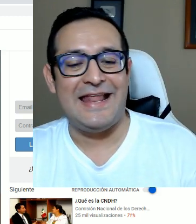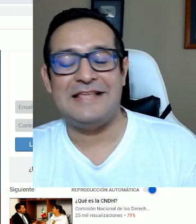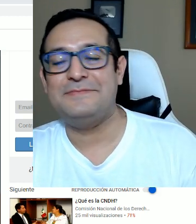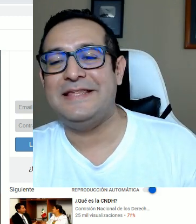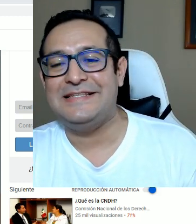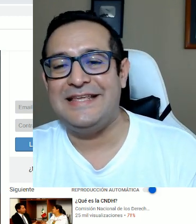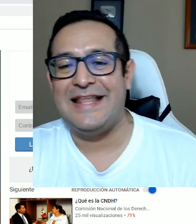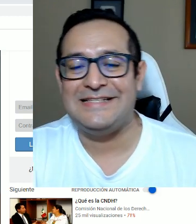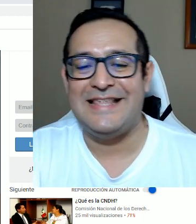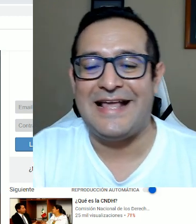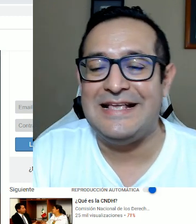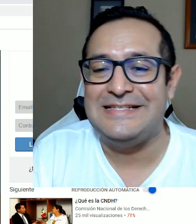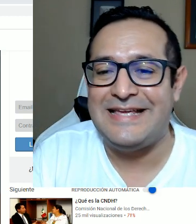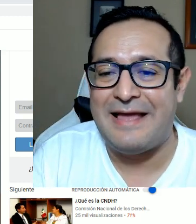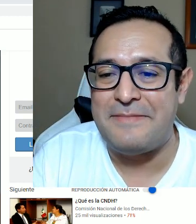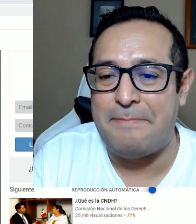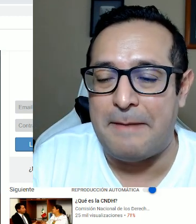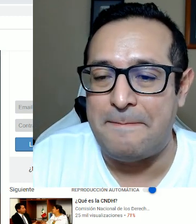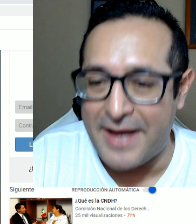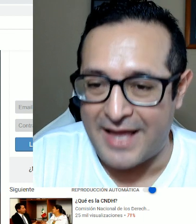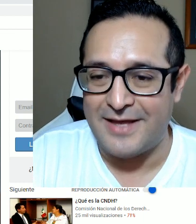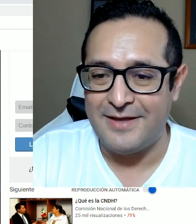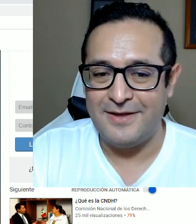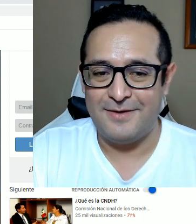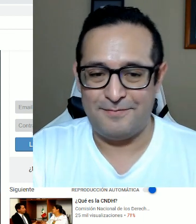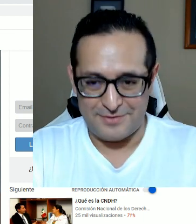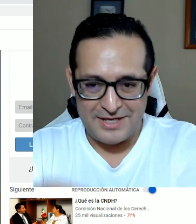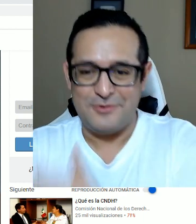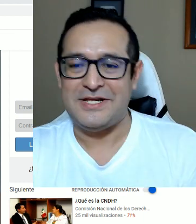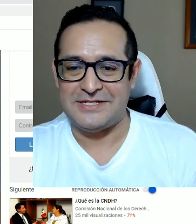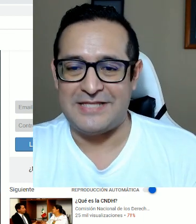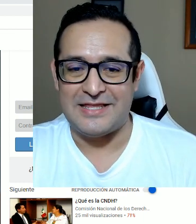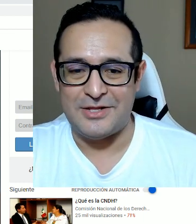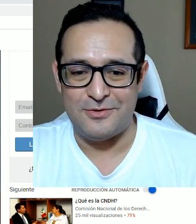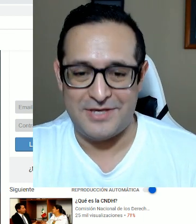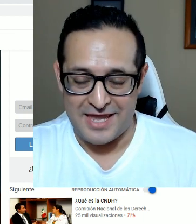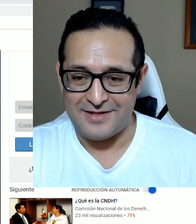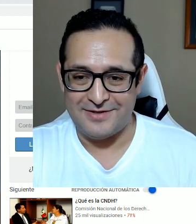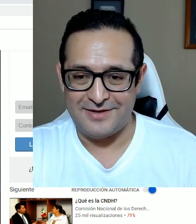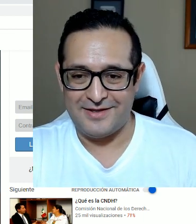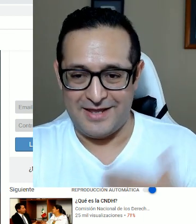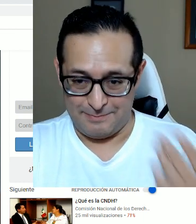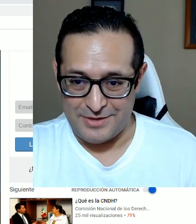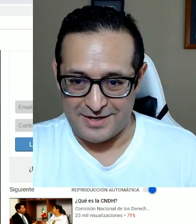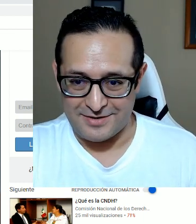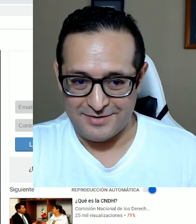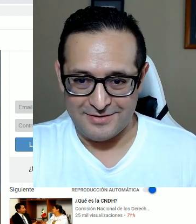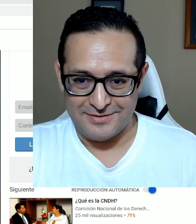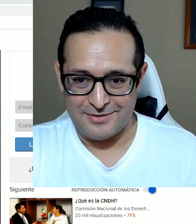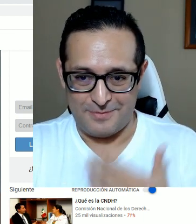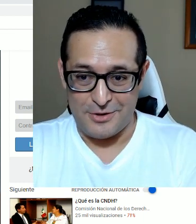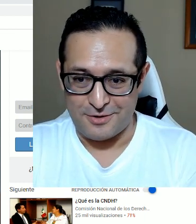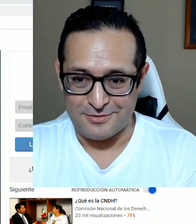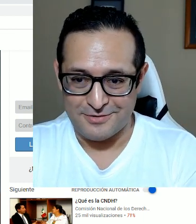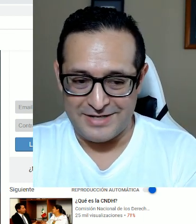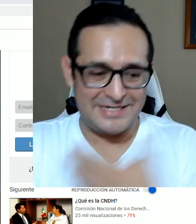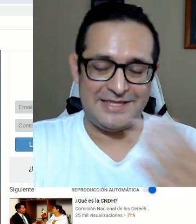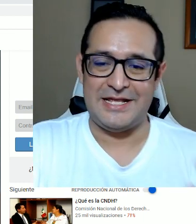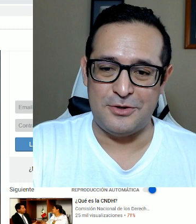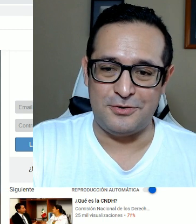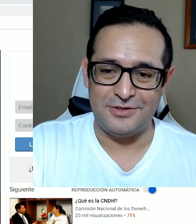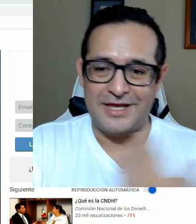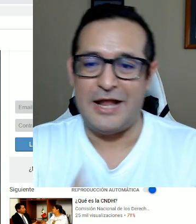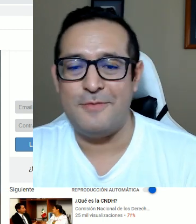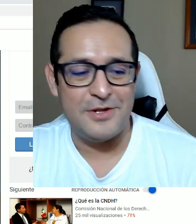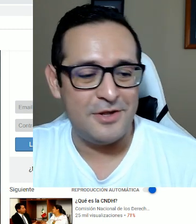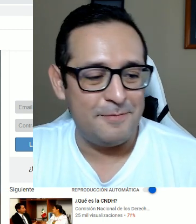dieran las medicinas de cáncer a mi papá porque no se le está dando quien el poder obrador el sector